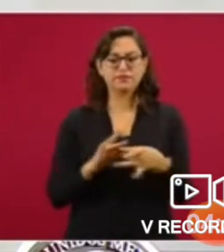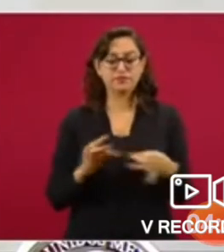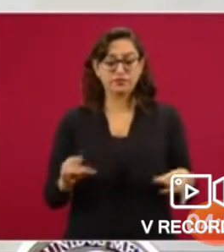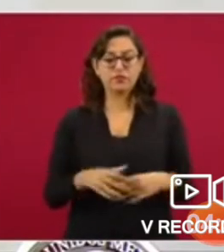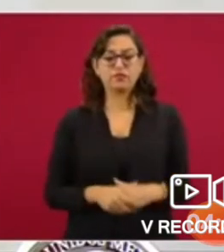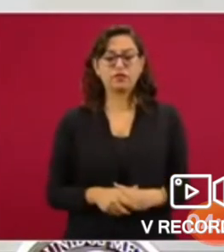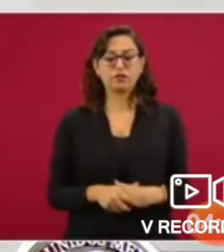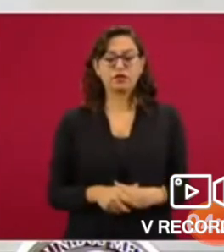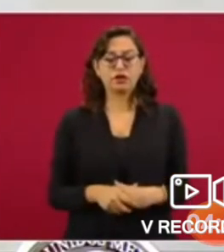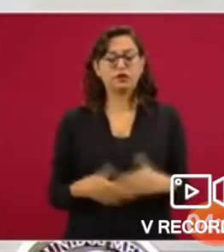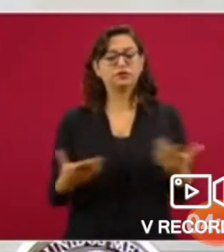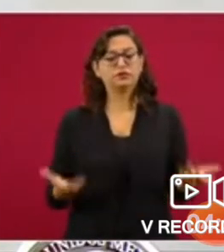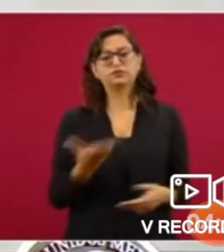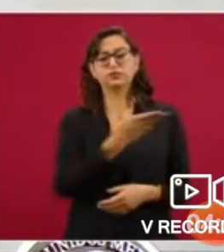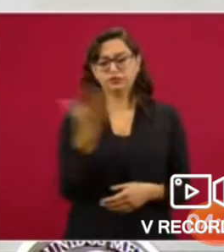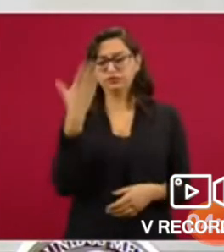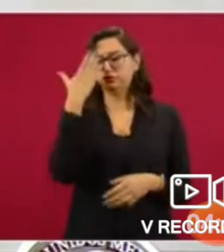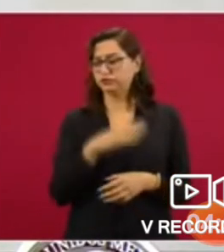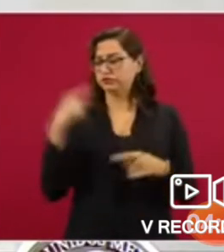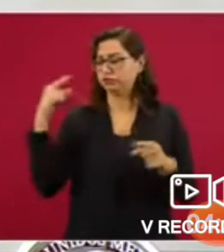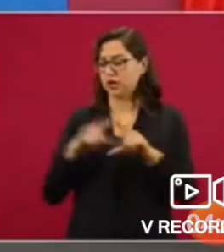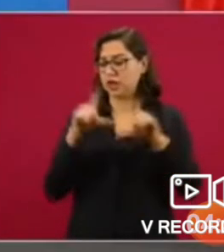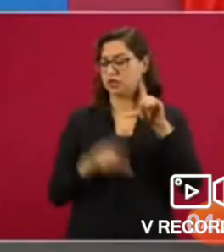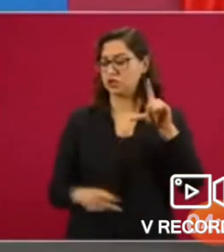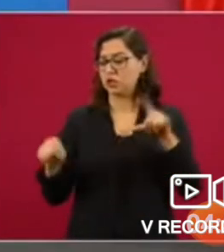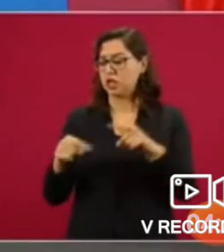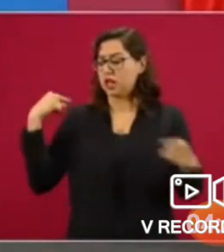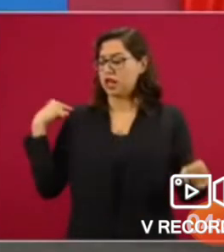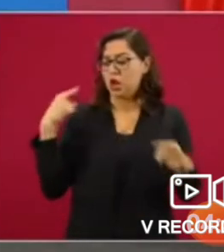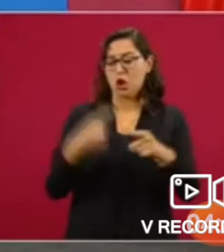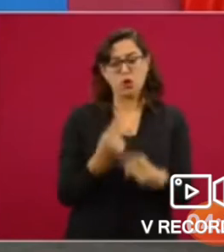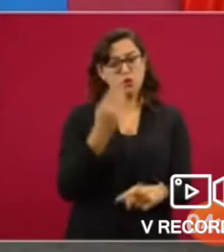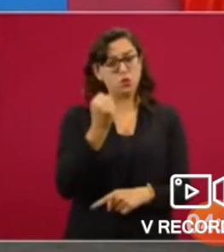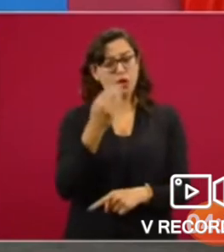descenso continuo de la epidemia a nivel nacional